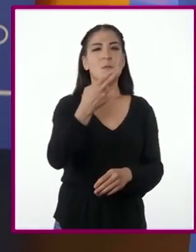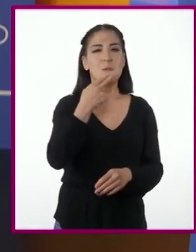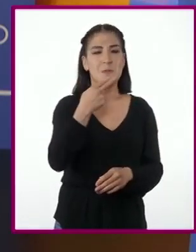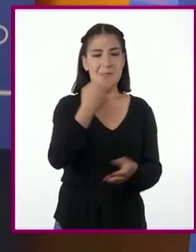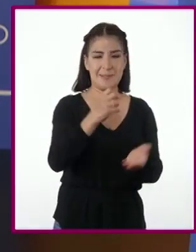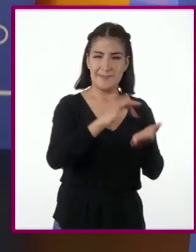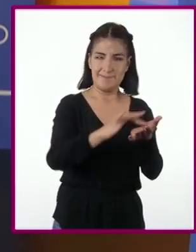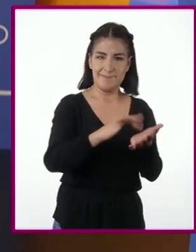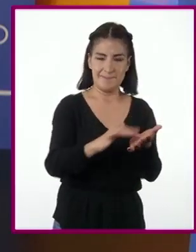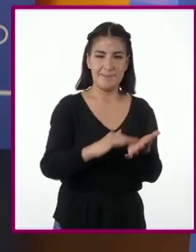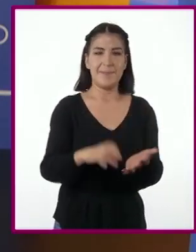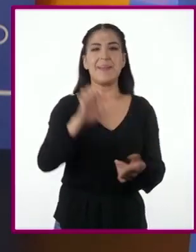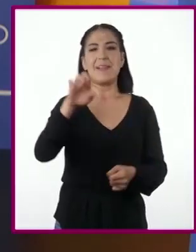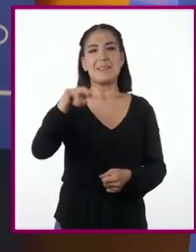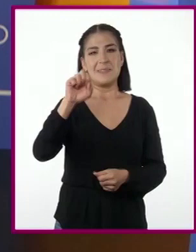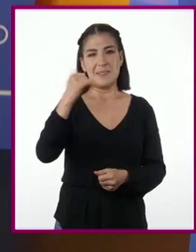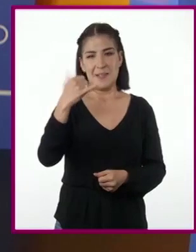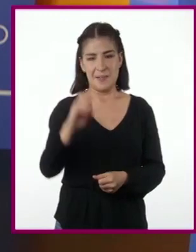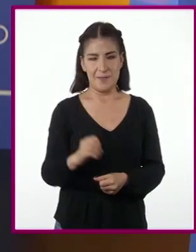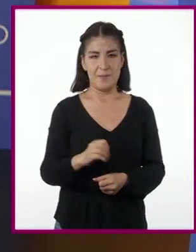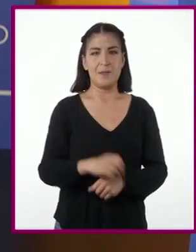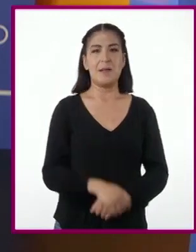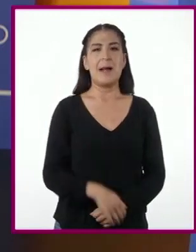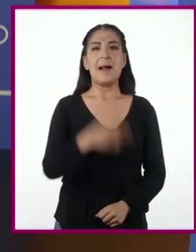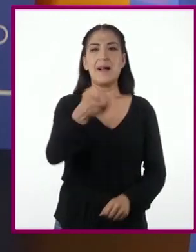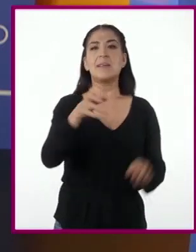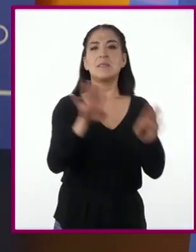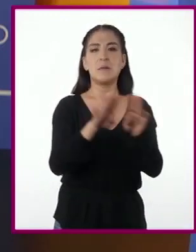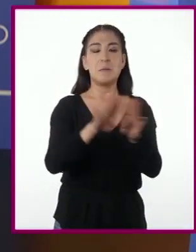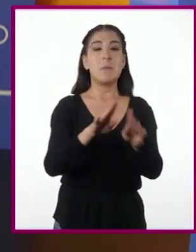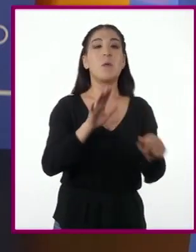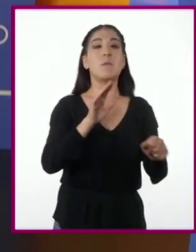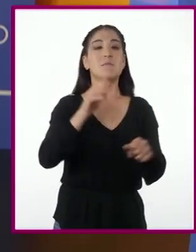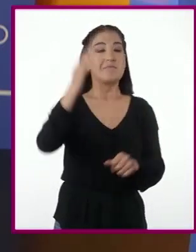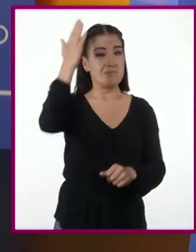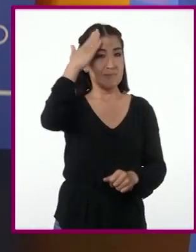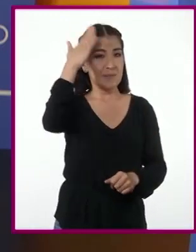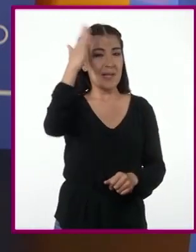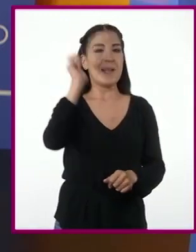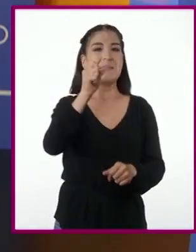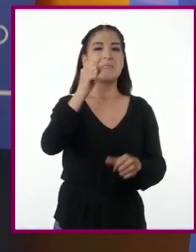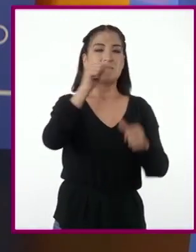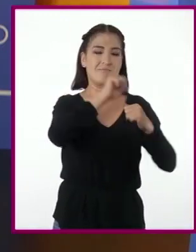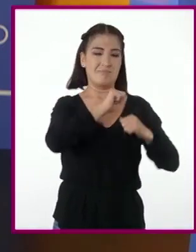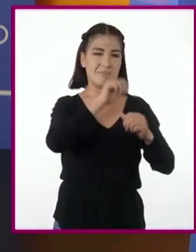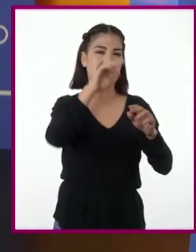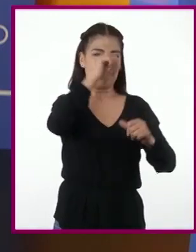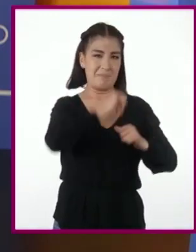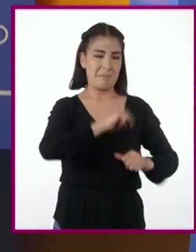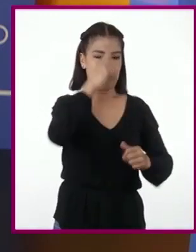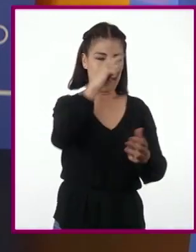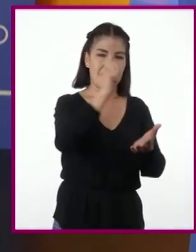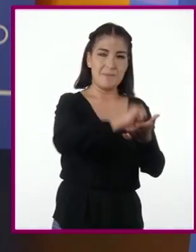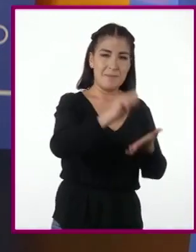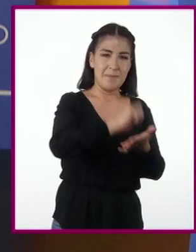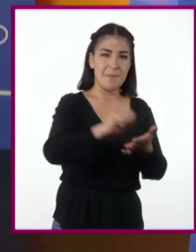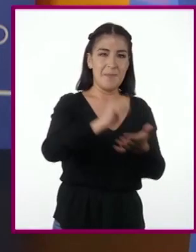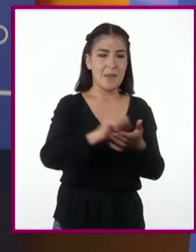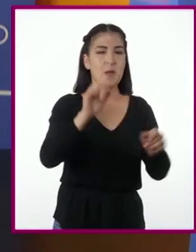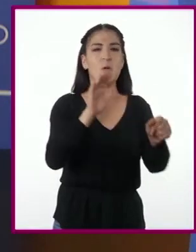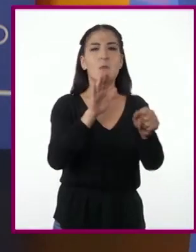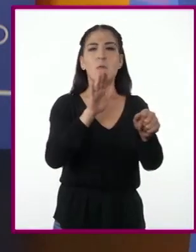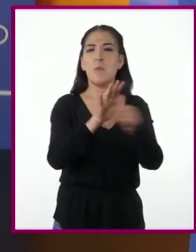textos. Desde luego, el punto de vista del autor y los argumentos que plantea son